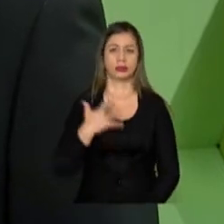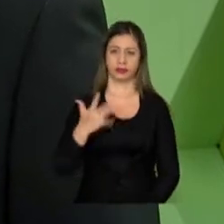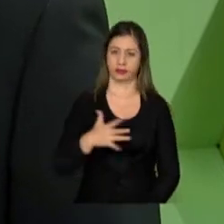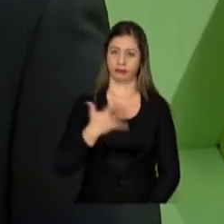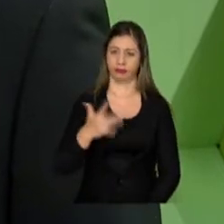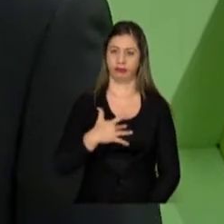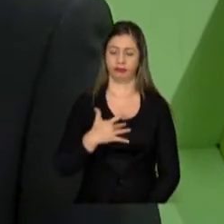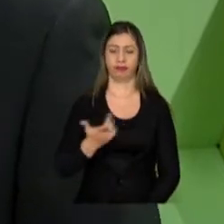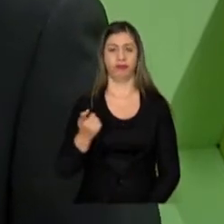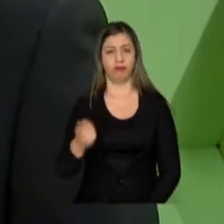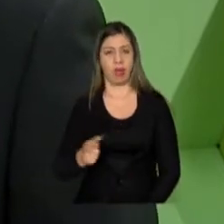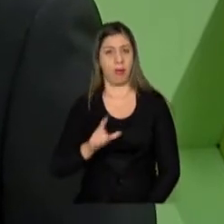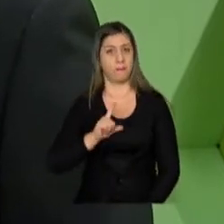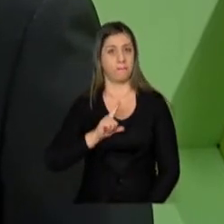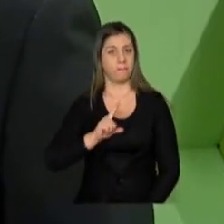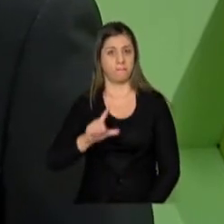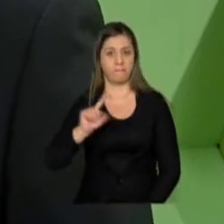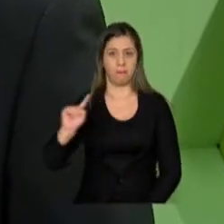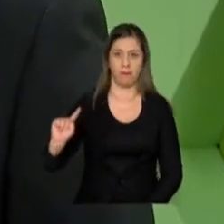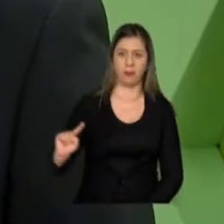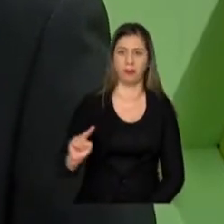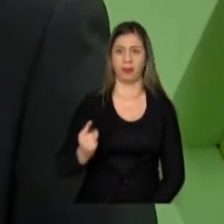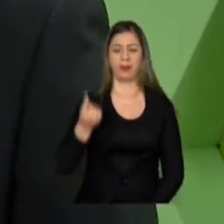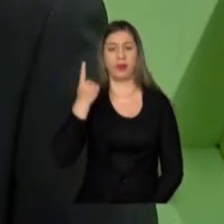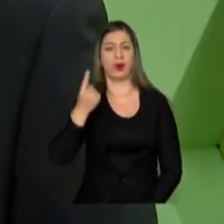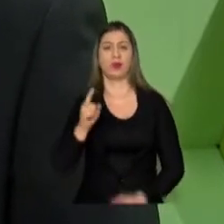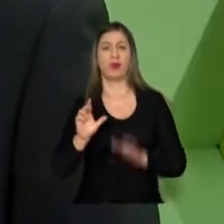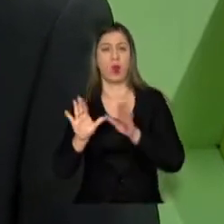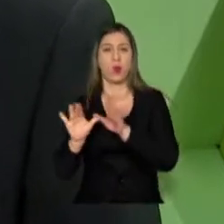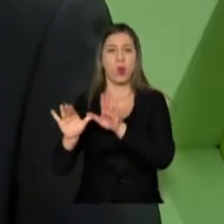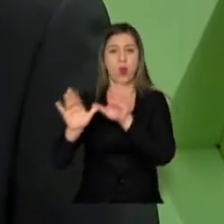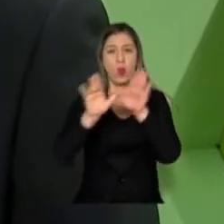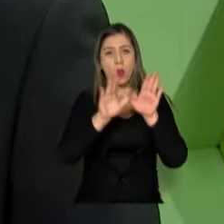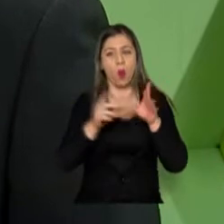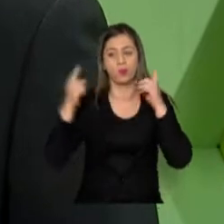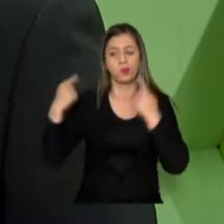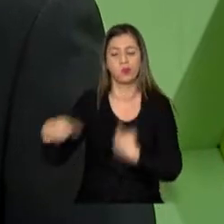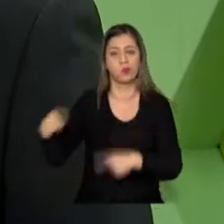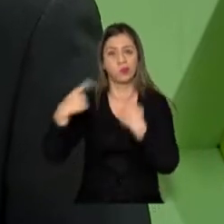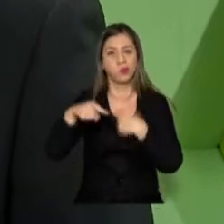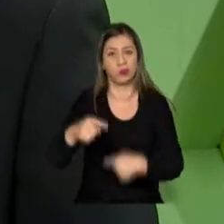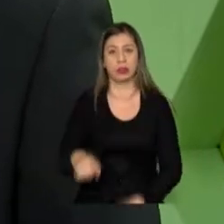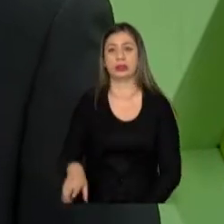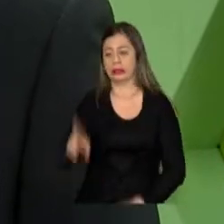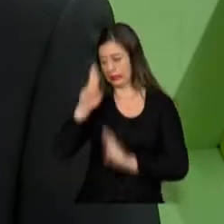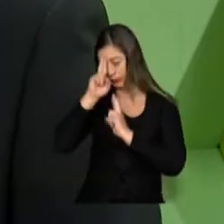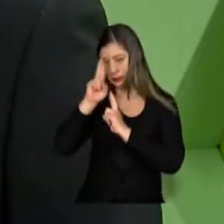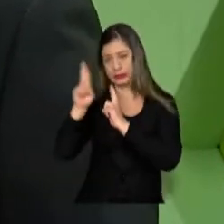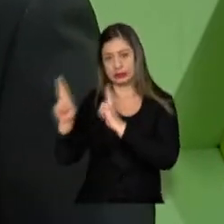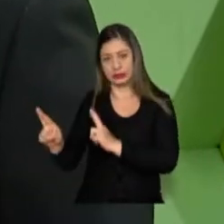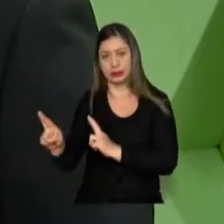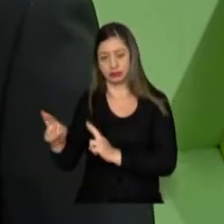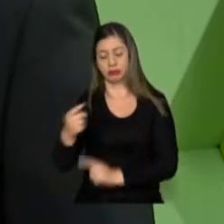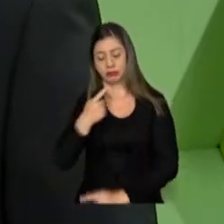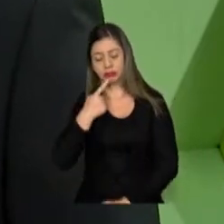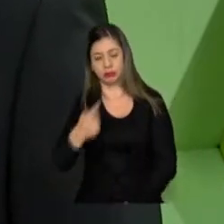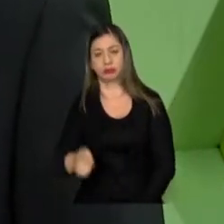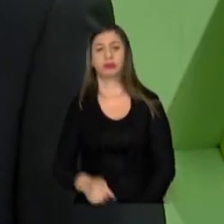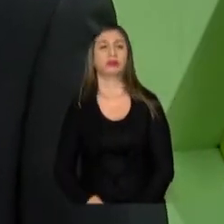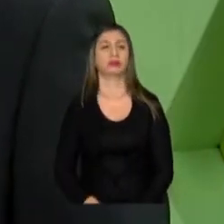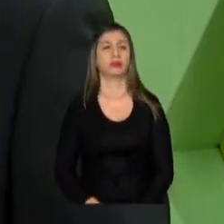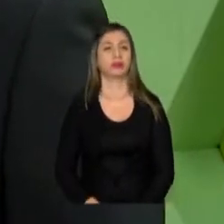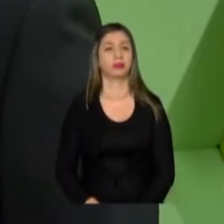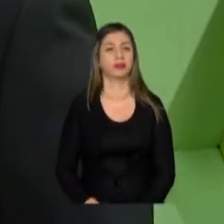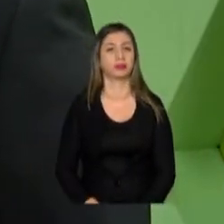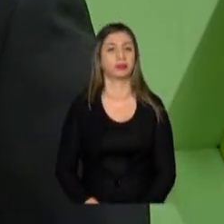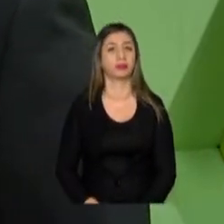como una de las personas pioneras en el tema del aviturismo en Colombia. Se le reconoce y eso hay que decirlo.